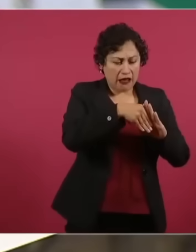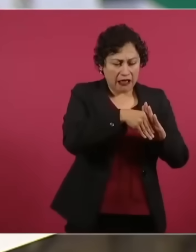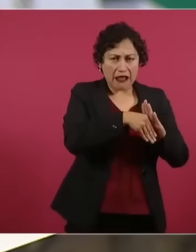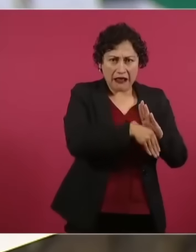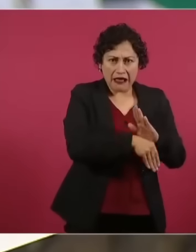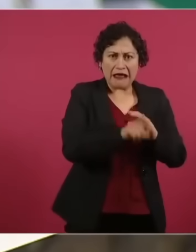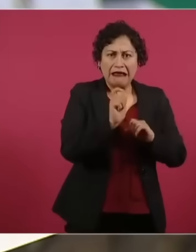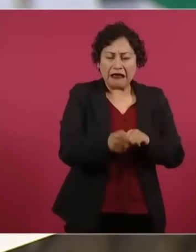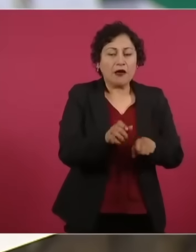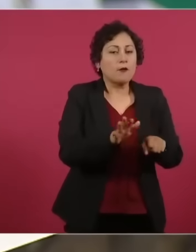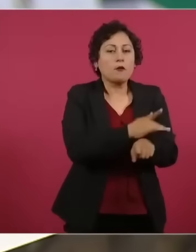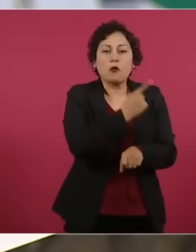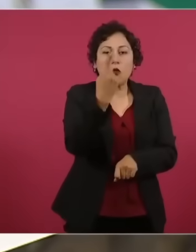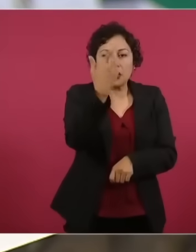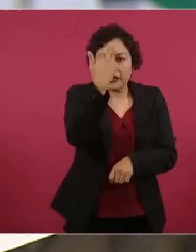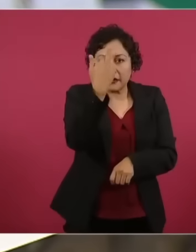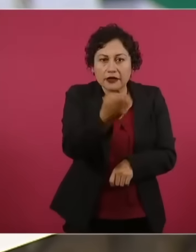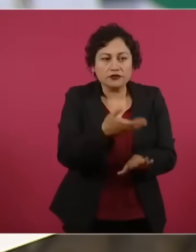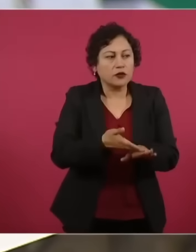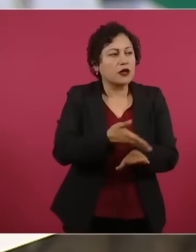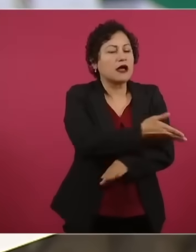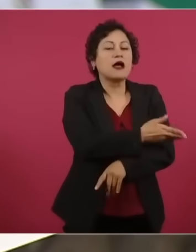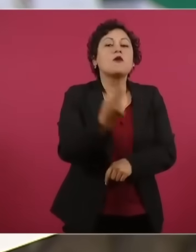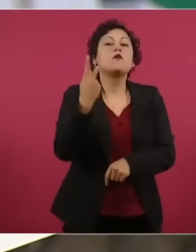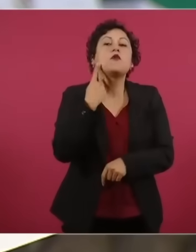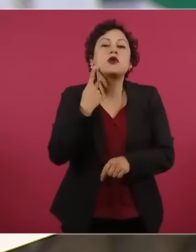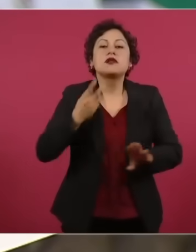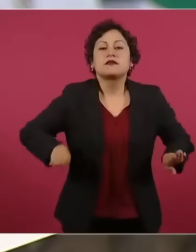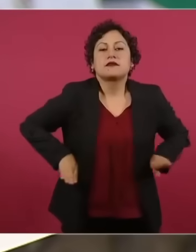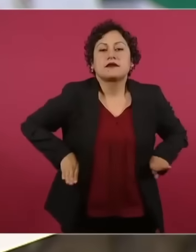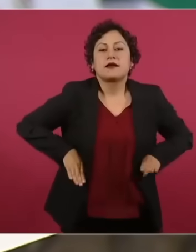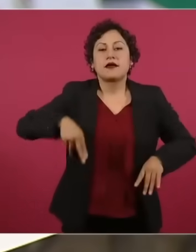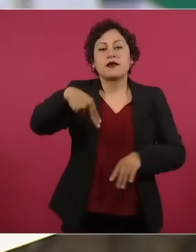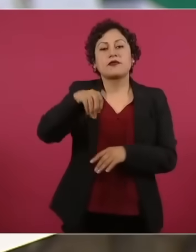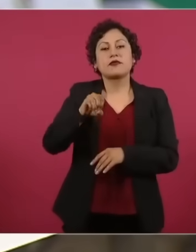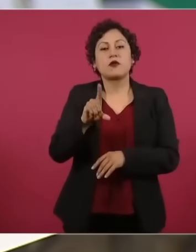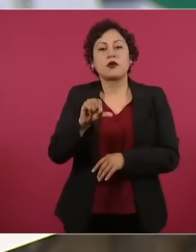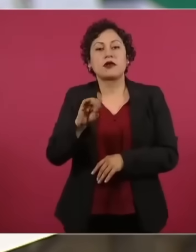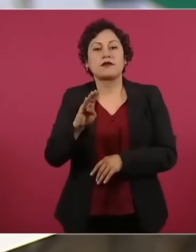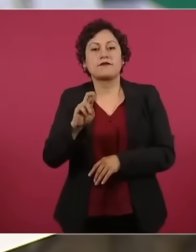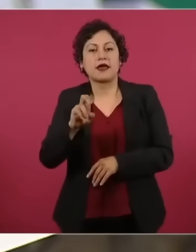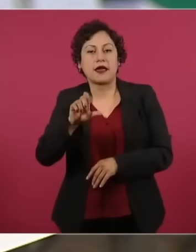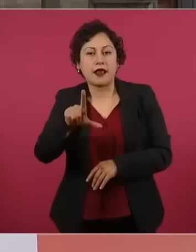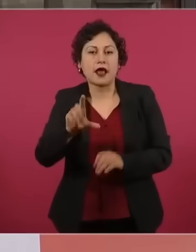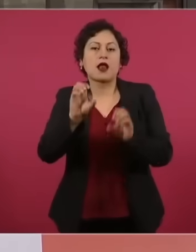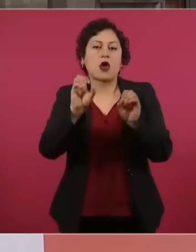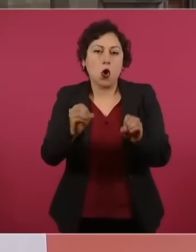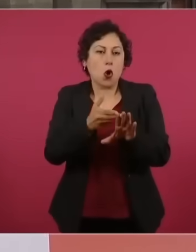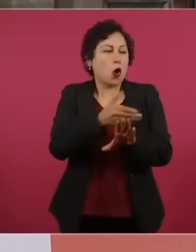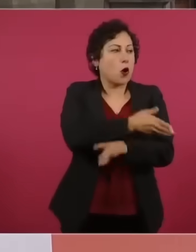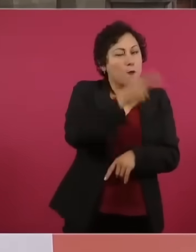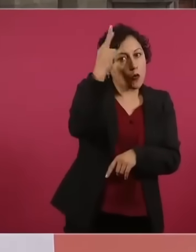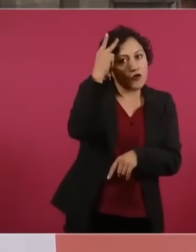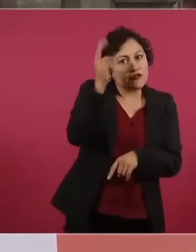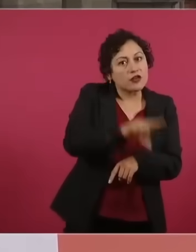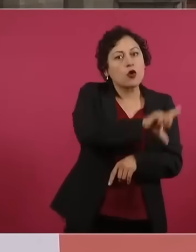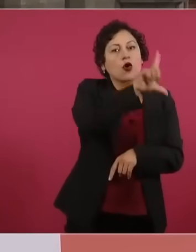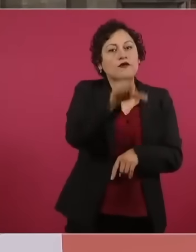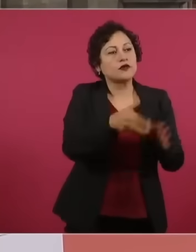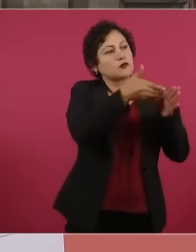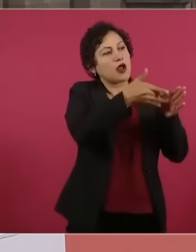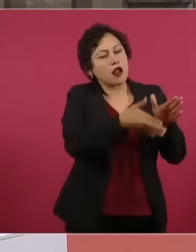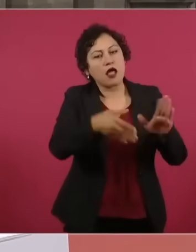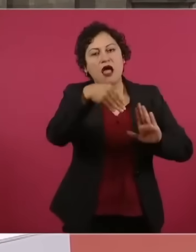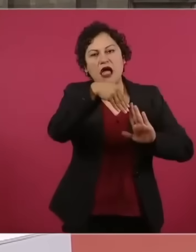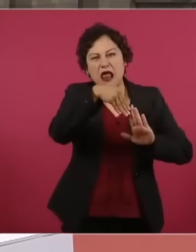se produjo con la política neoliberal o neoporfirista. Y